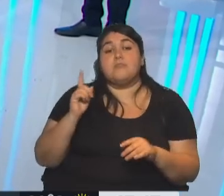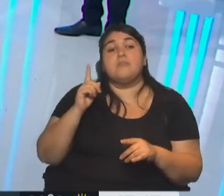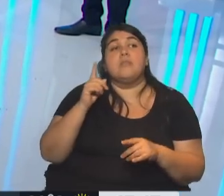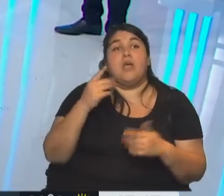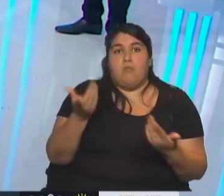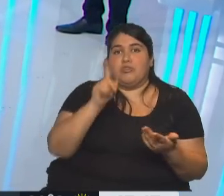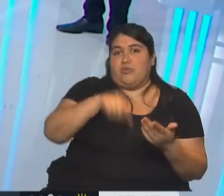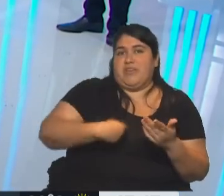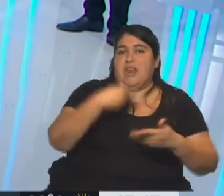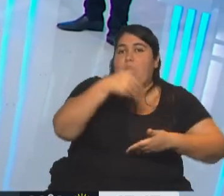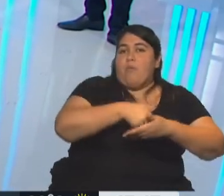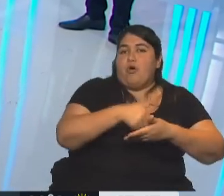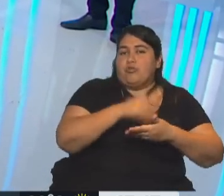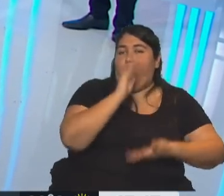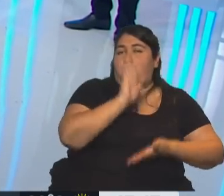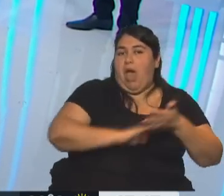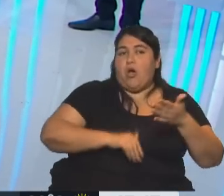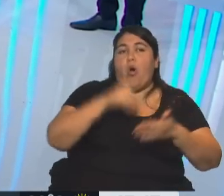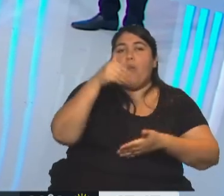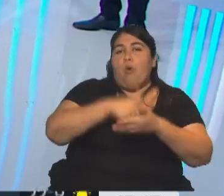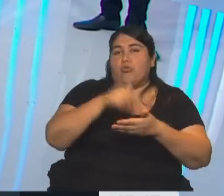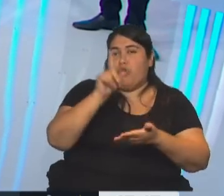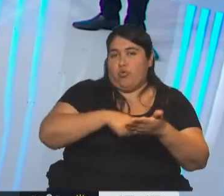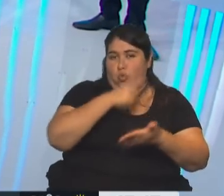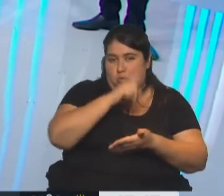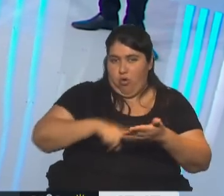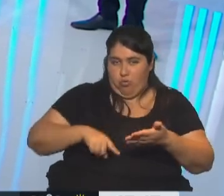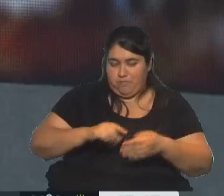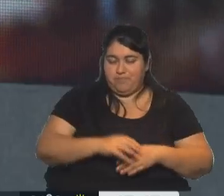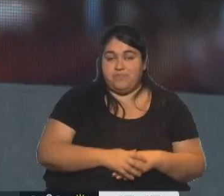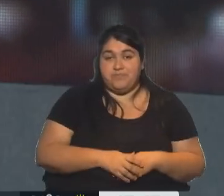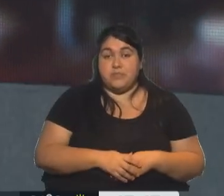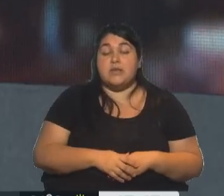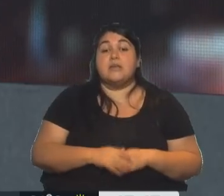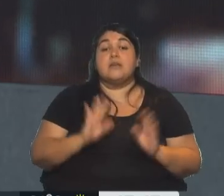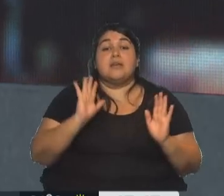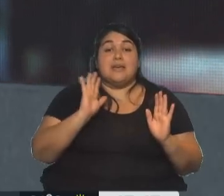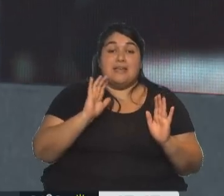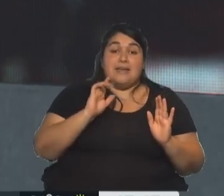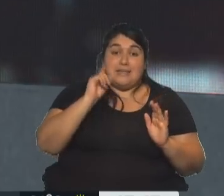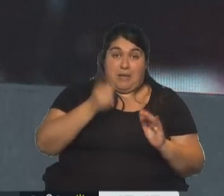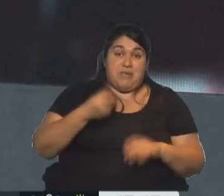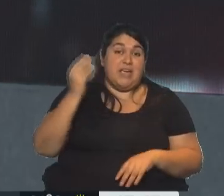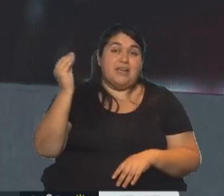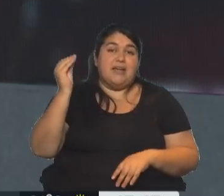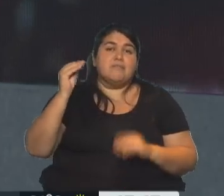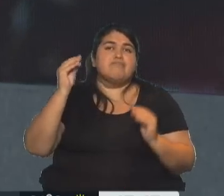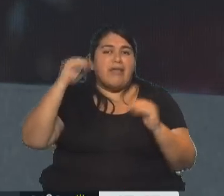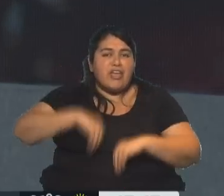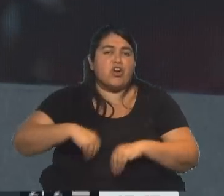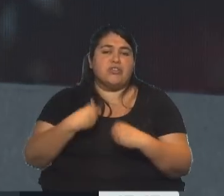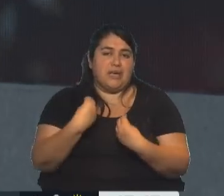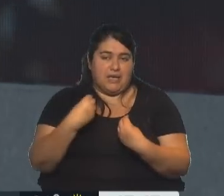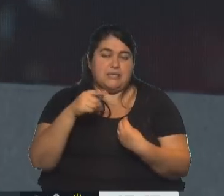blanco como en el voto nulo, que es casi el mismo apoyo que recibió el oficialismo, ¿no? El otro gran derrotado fue la derecha tradicional